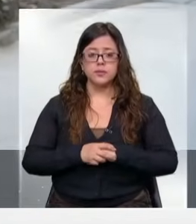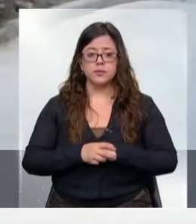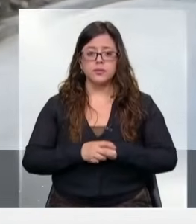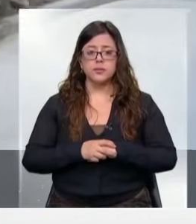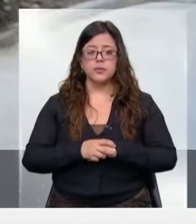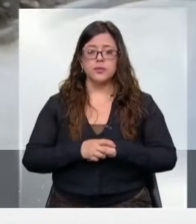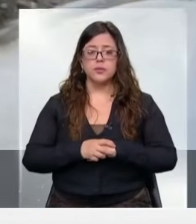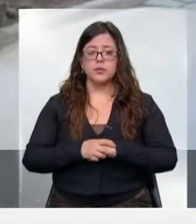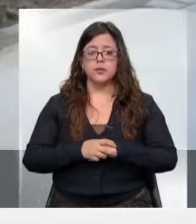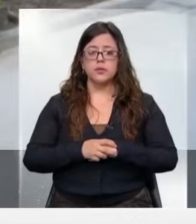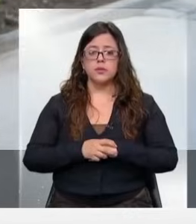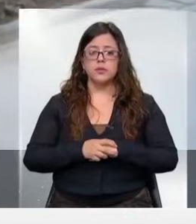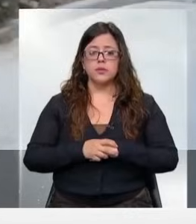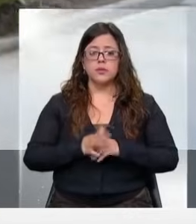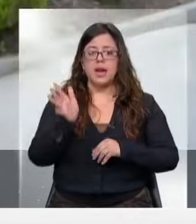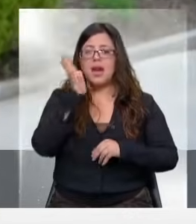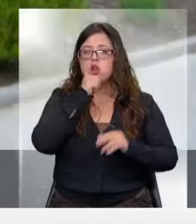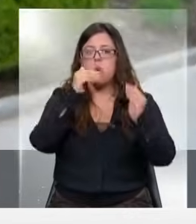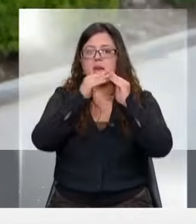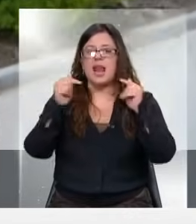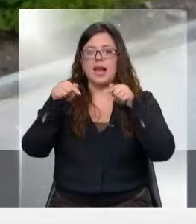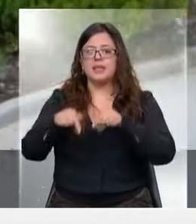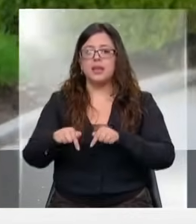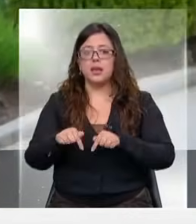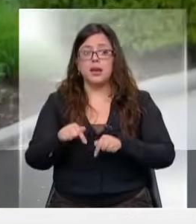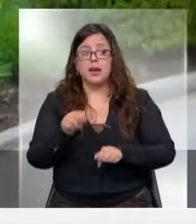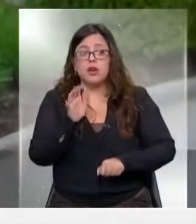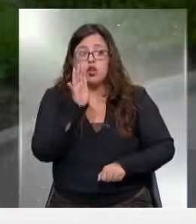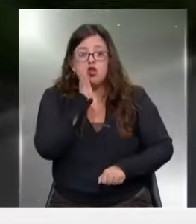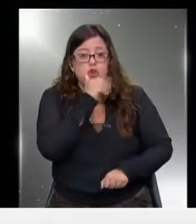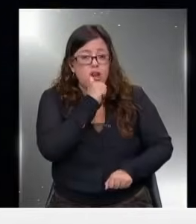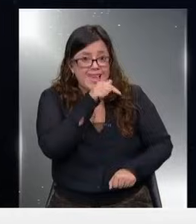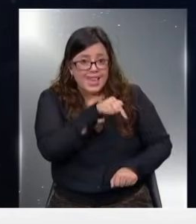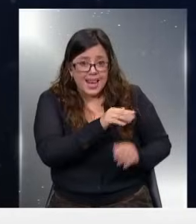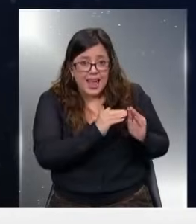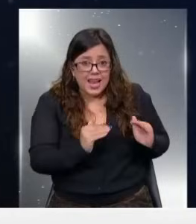Ah, no está aquí en la casa, está en el estudio, voy a andar. Ah, no está. No está acá.